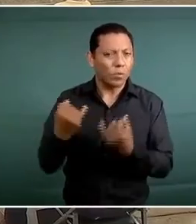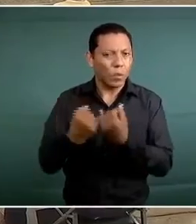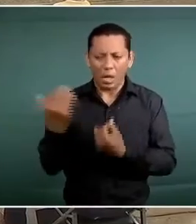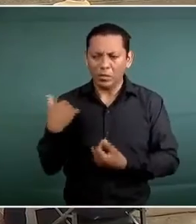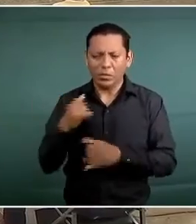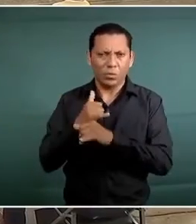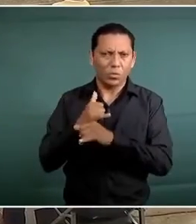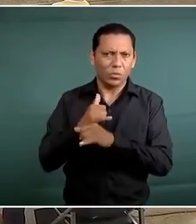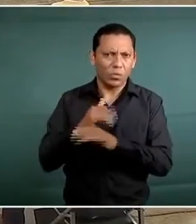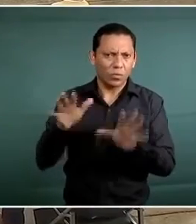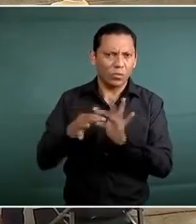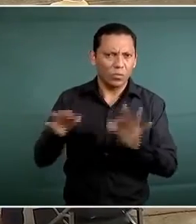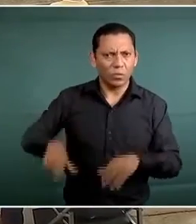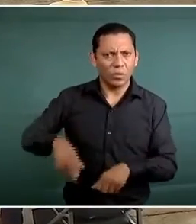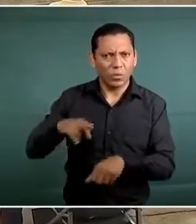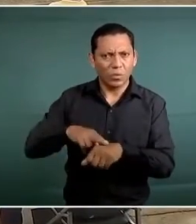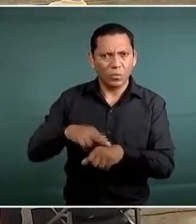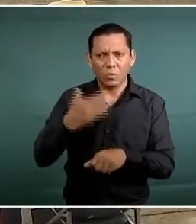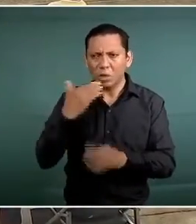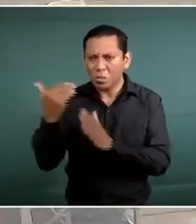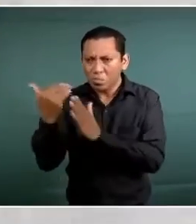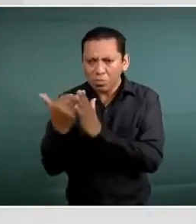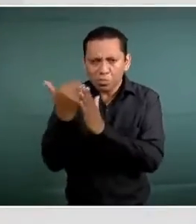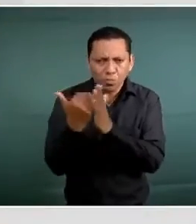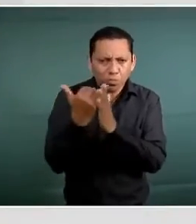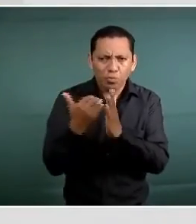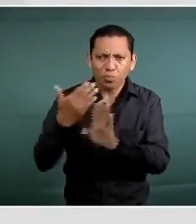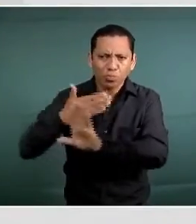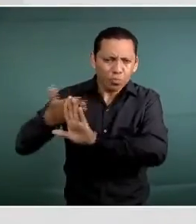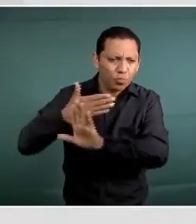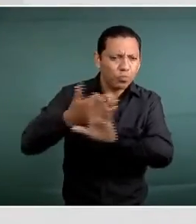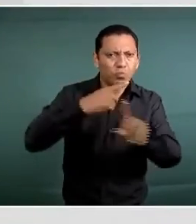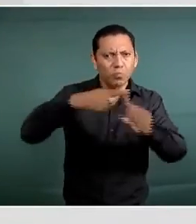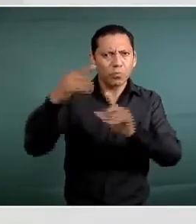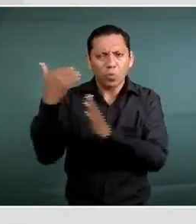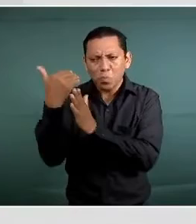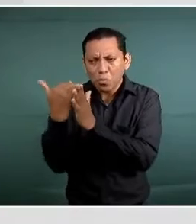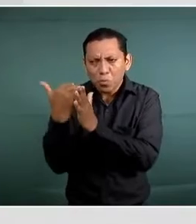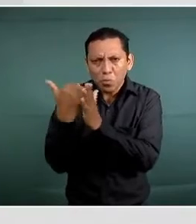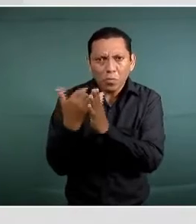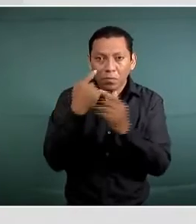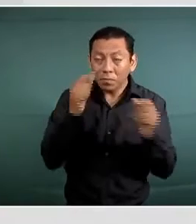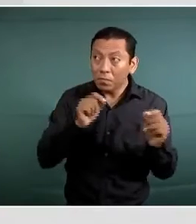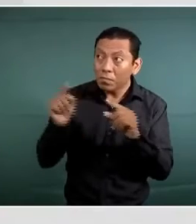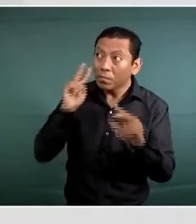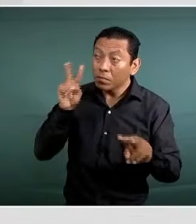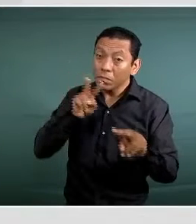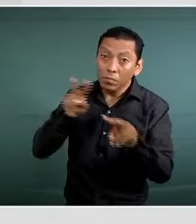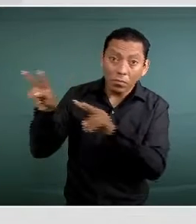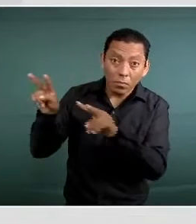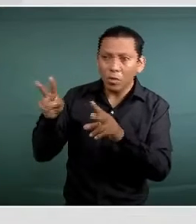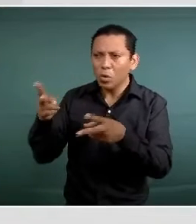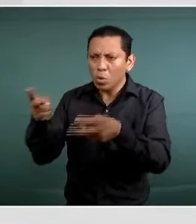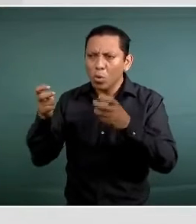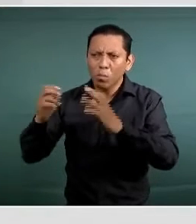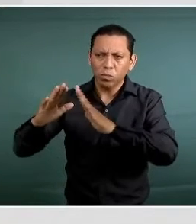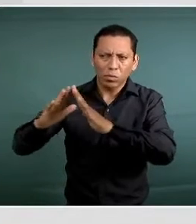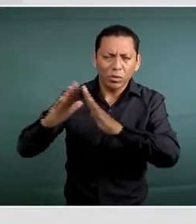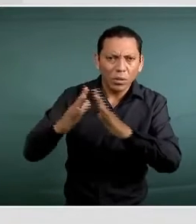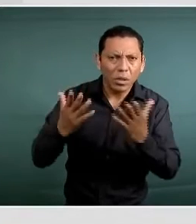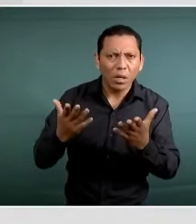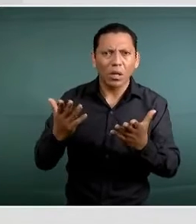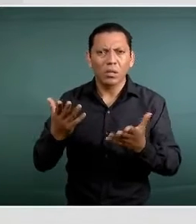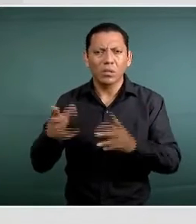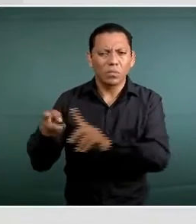citó el señor gobernador, todo está a la baja, todos los delitos, ustedes pueden observar en la lámina, están a la baja, el robo a casa habitación,